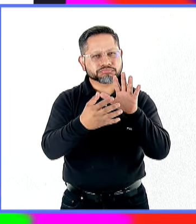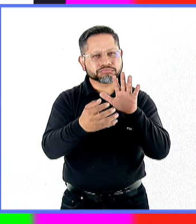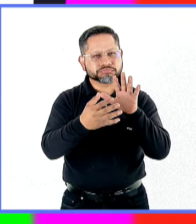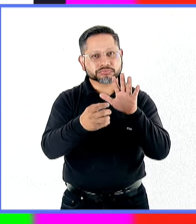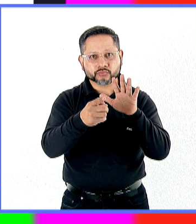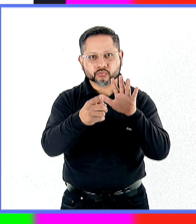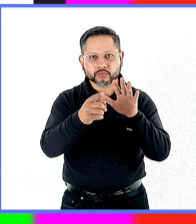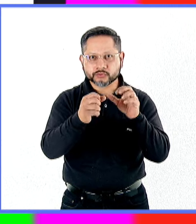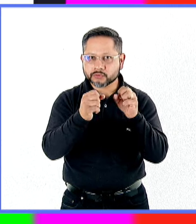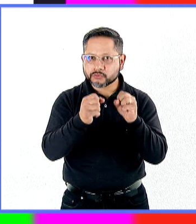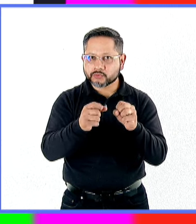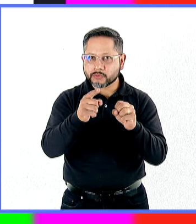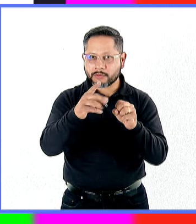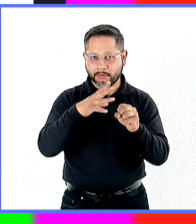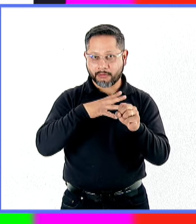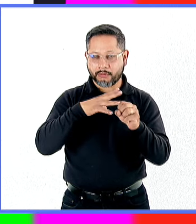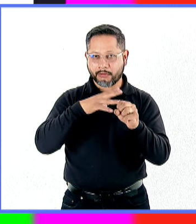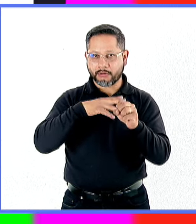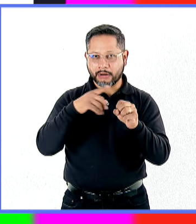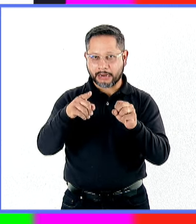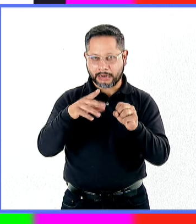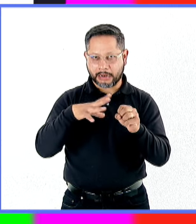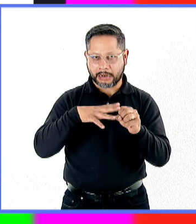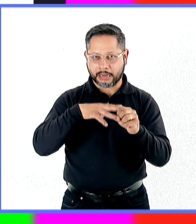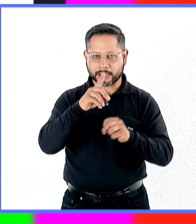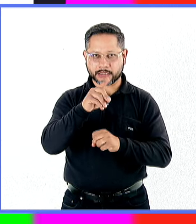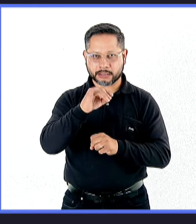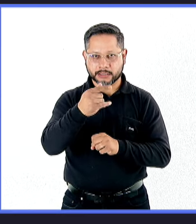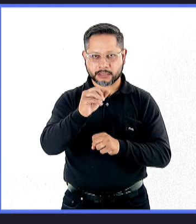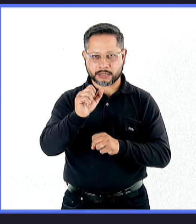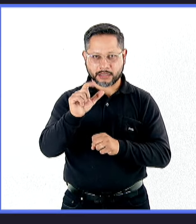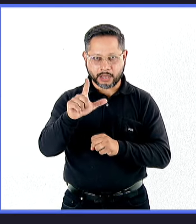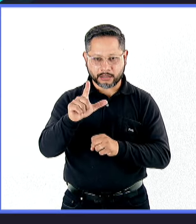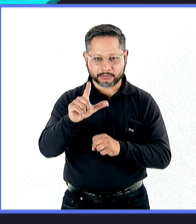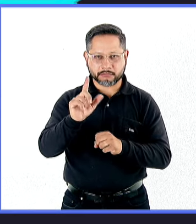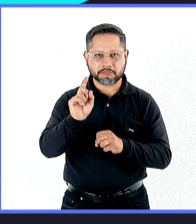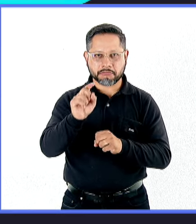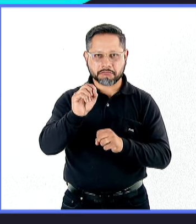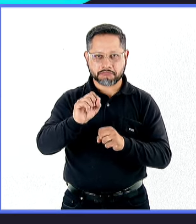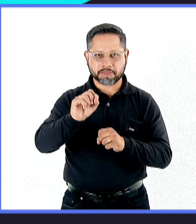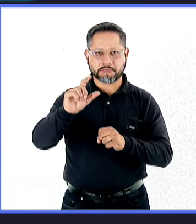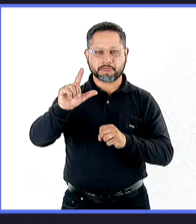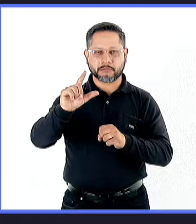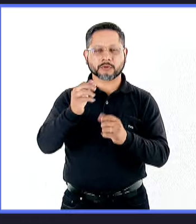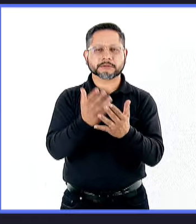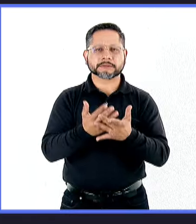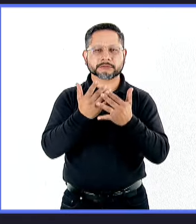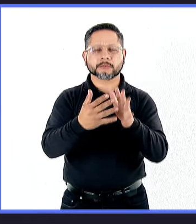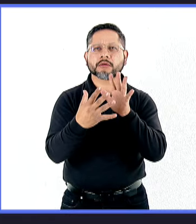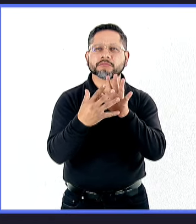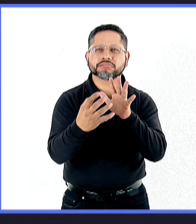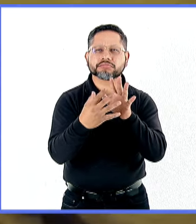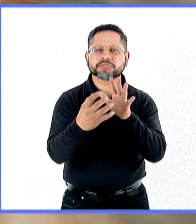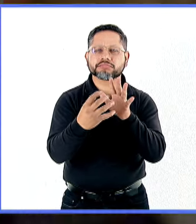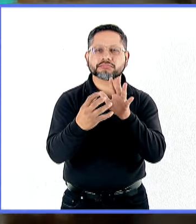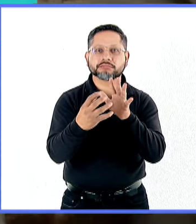Asegúrate de que la opción digital está encendida. Espera a que cargue